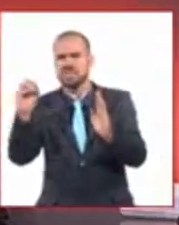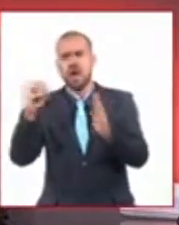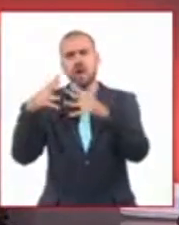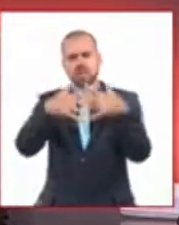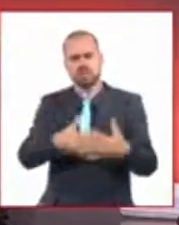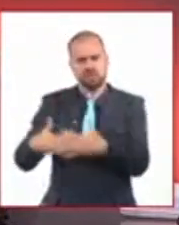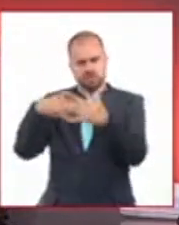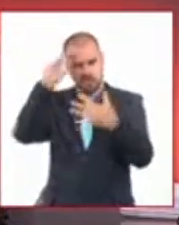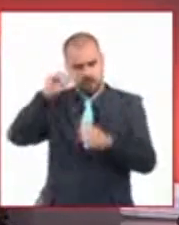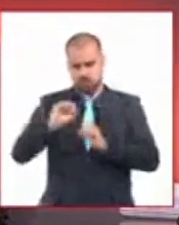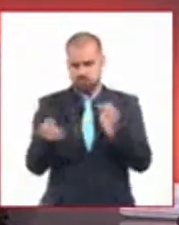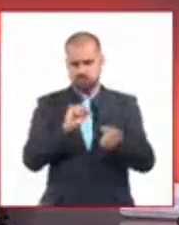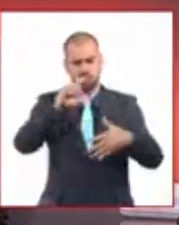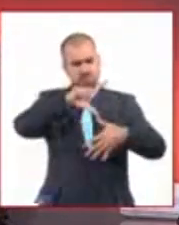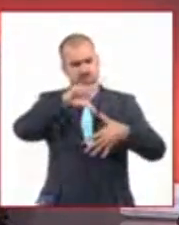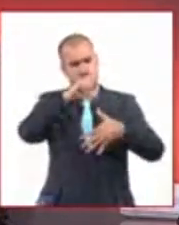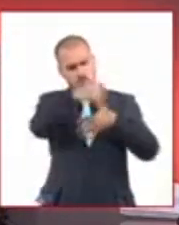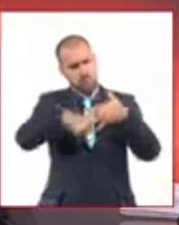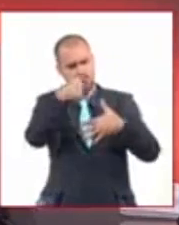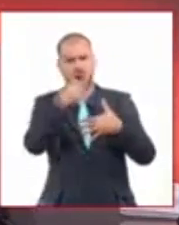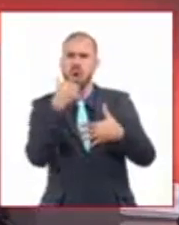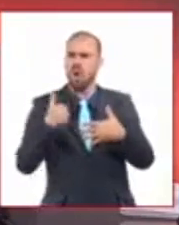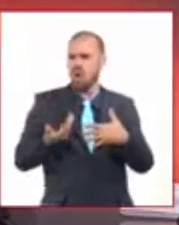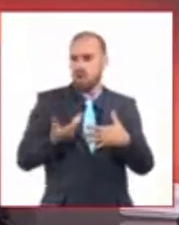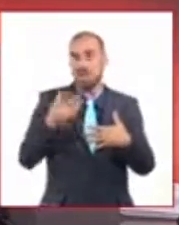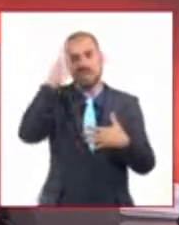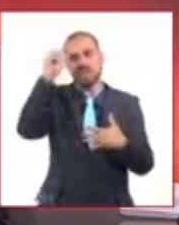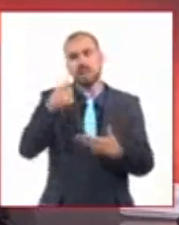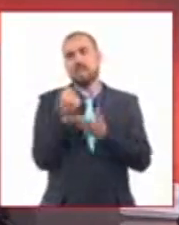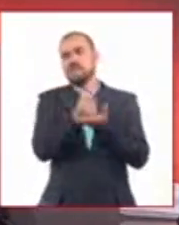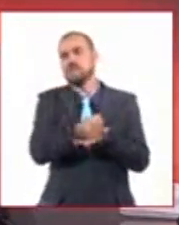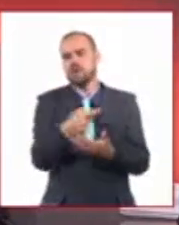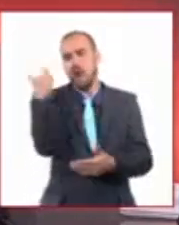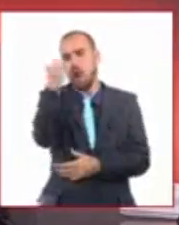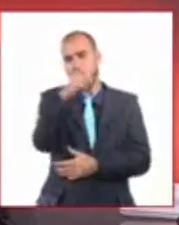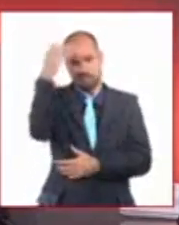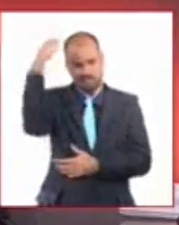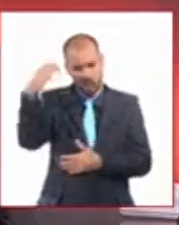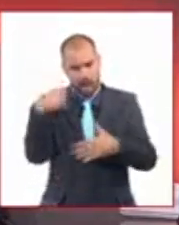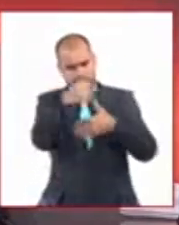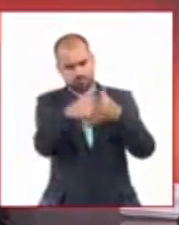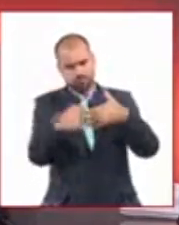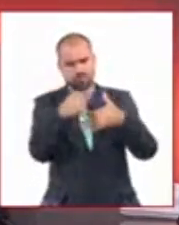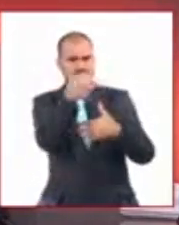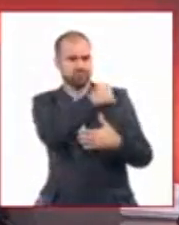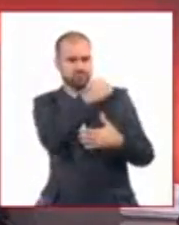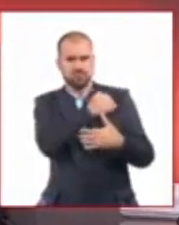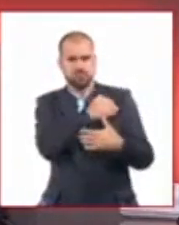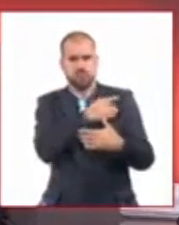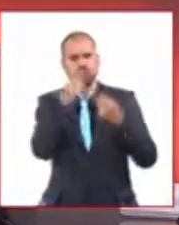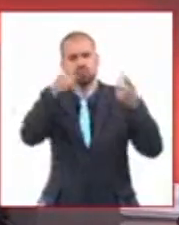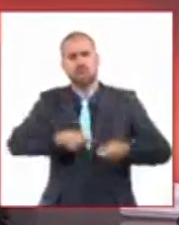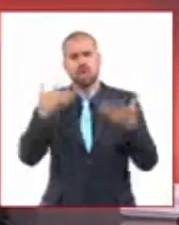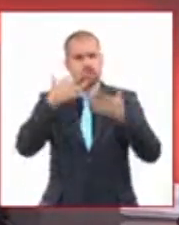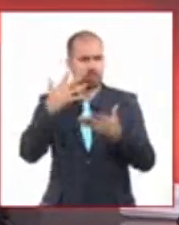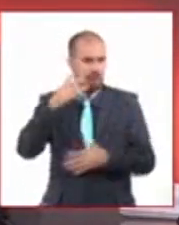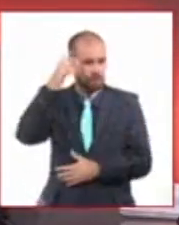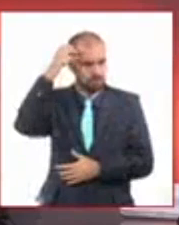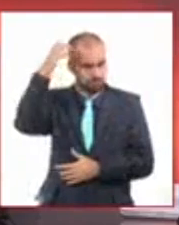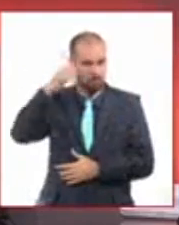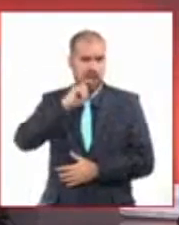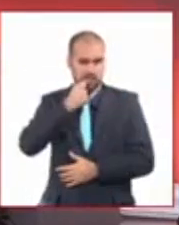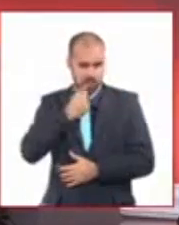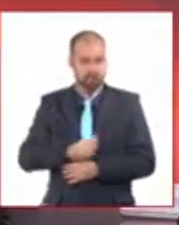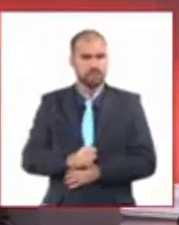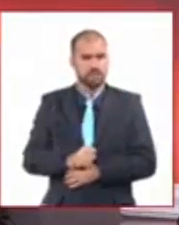golpes de estado militares impuestos por eeuu soportados por